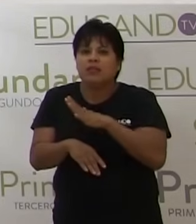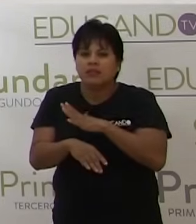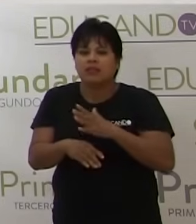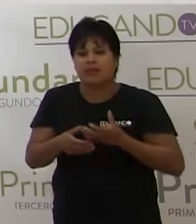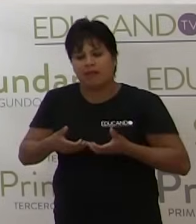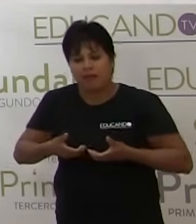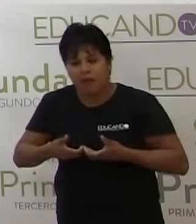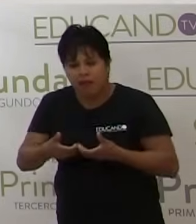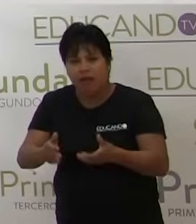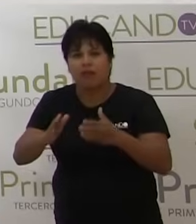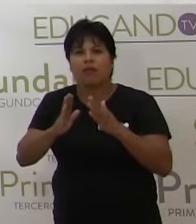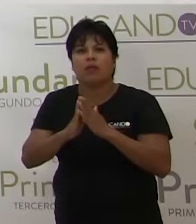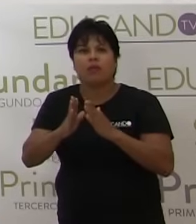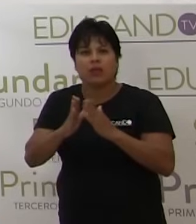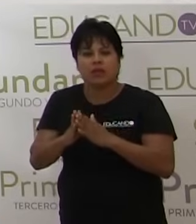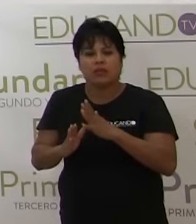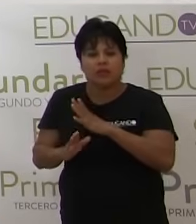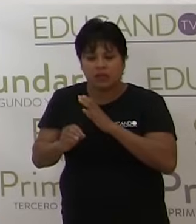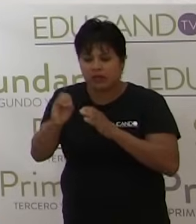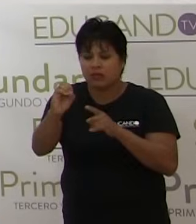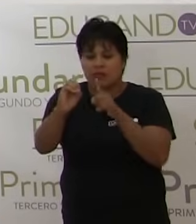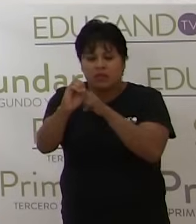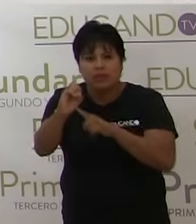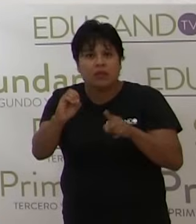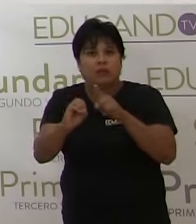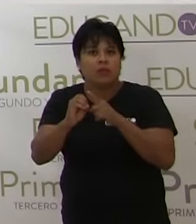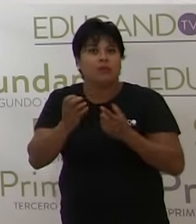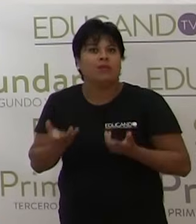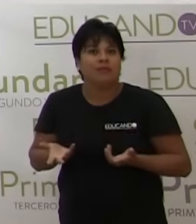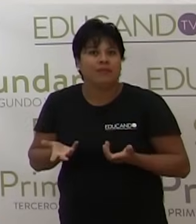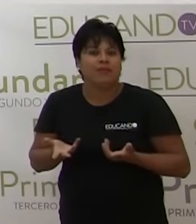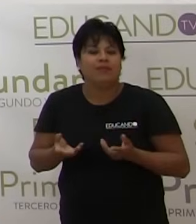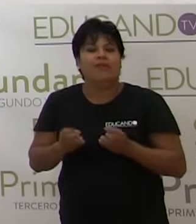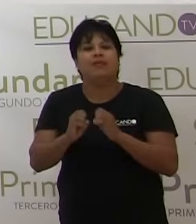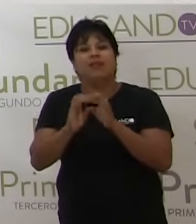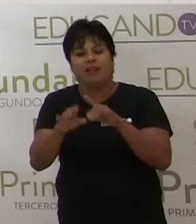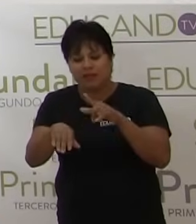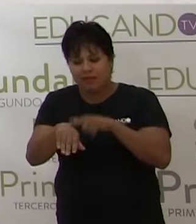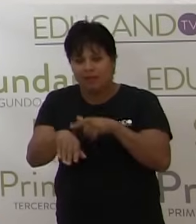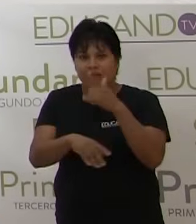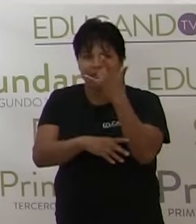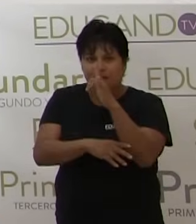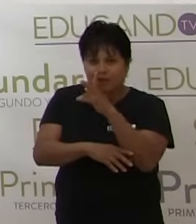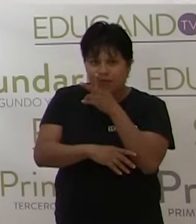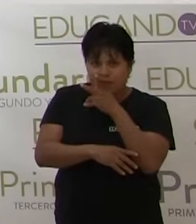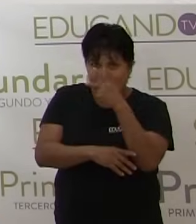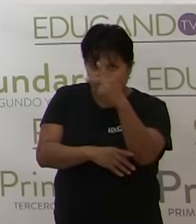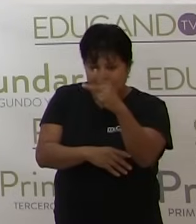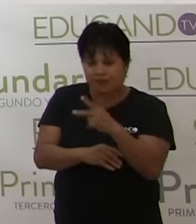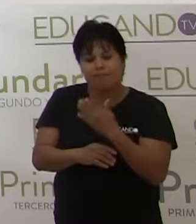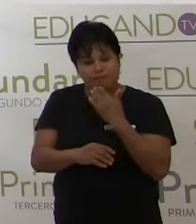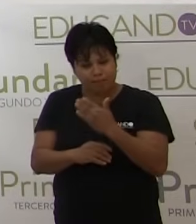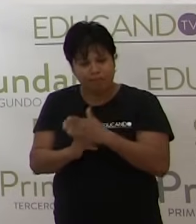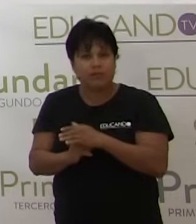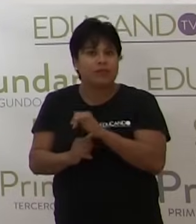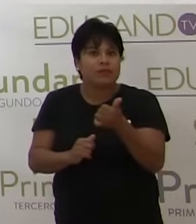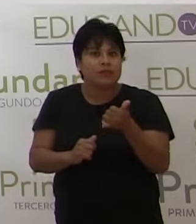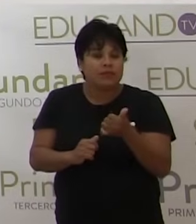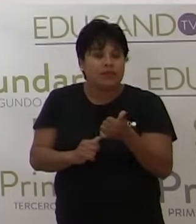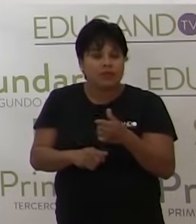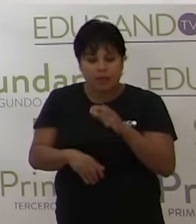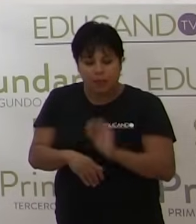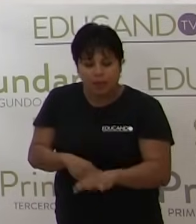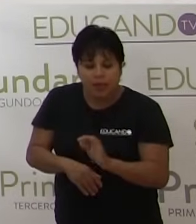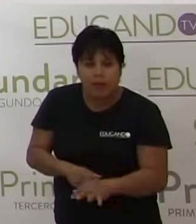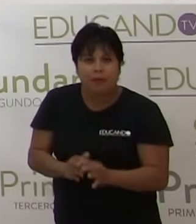la calle o en tu casa con forma de círculo claro el reloj de tu papá qué más claro la